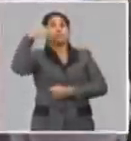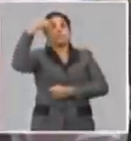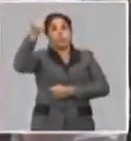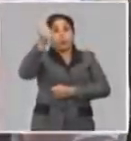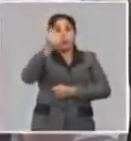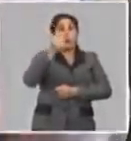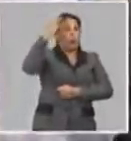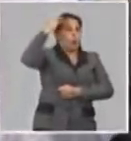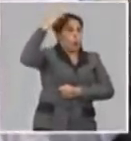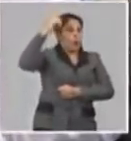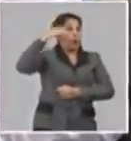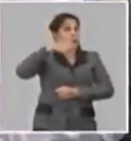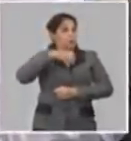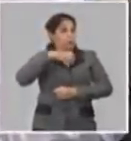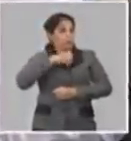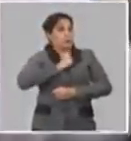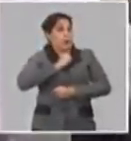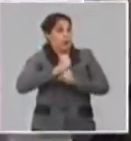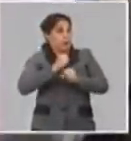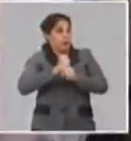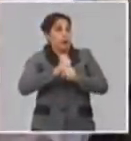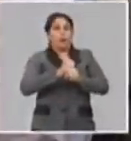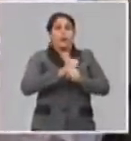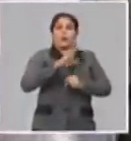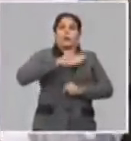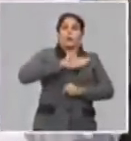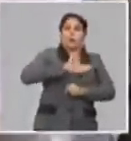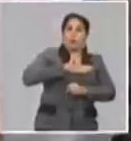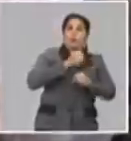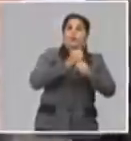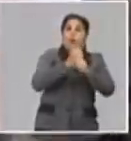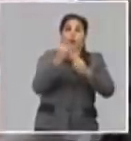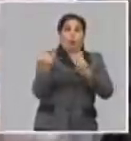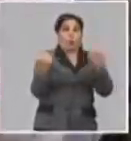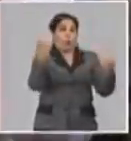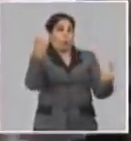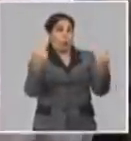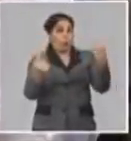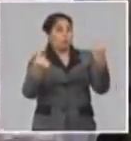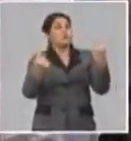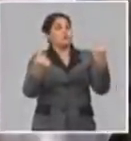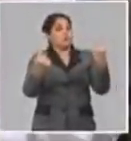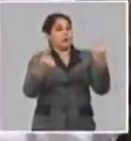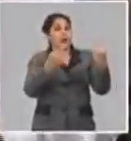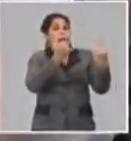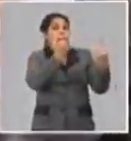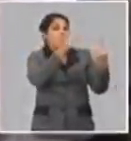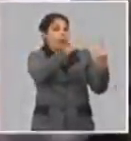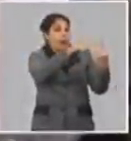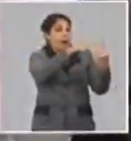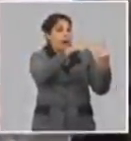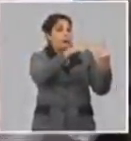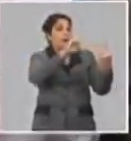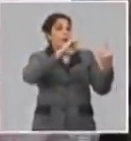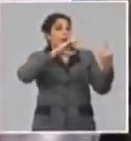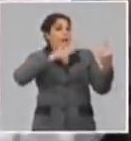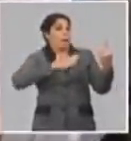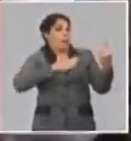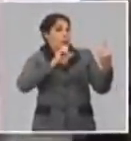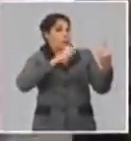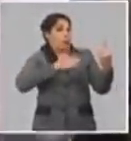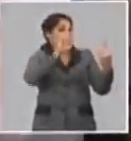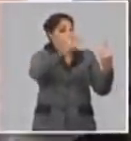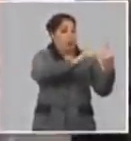los dos sectores, en el estatal y en el no estatal, y tenemos ejemplos de actividades que han salido mal y negocios que han quebrado